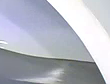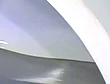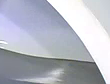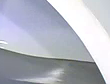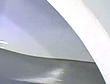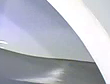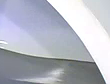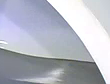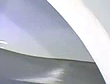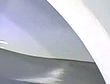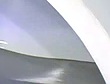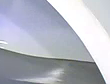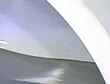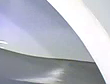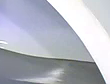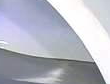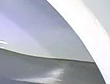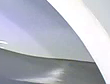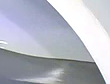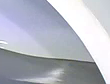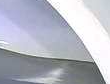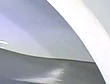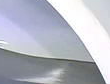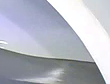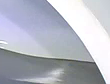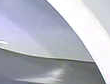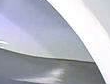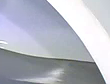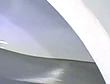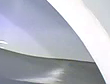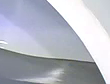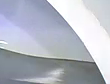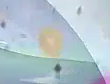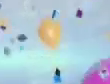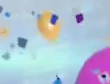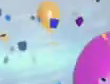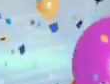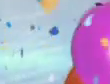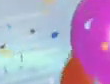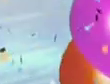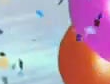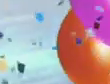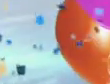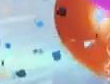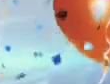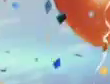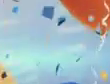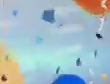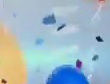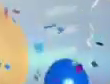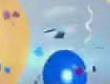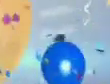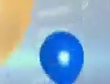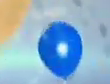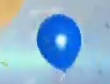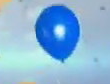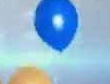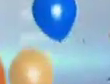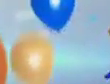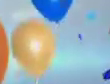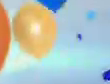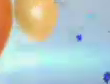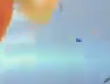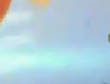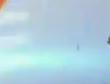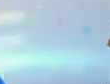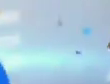cumpleaños. ¡Cumpleaños! ¡Eso que sí, claro! Los cumpleaños de este día, señoras y señores. Ahí estamos, ya